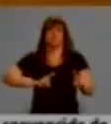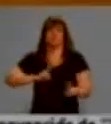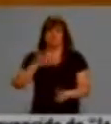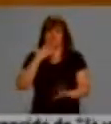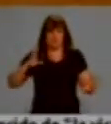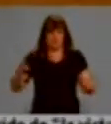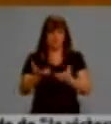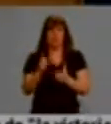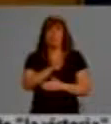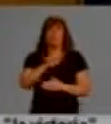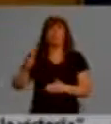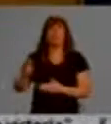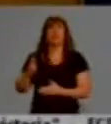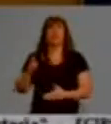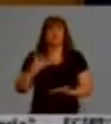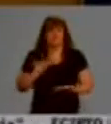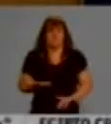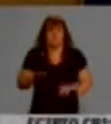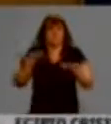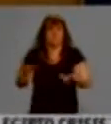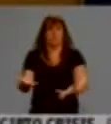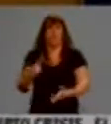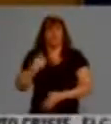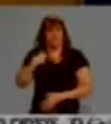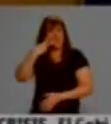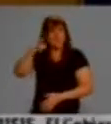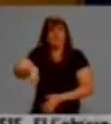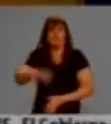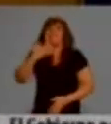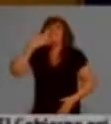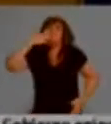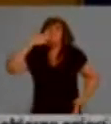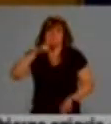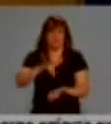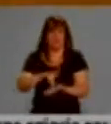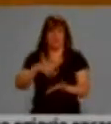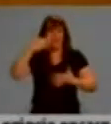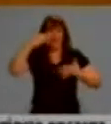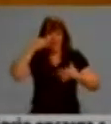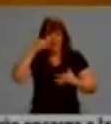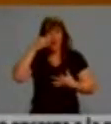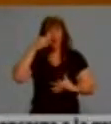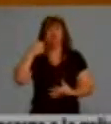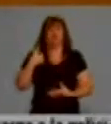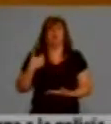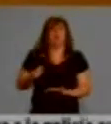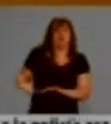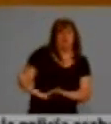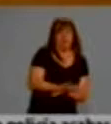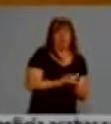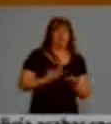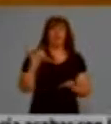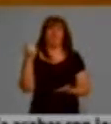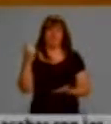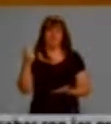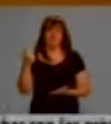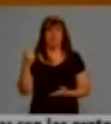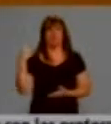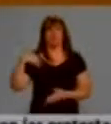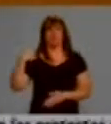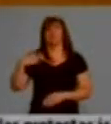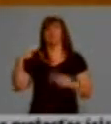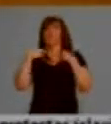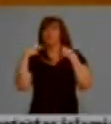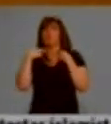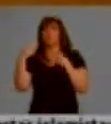está dispuesto a reconocer, en el supuesto de que eso fuera cierto, de haber ingresado dinero procedente de licitaciones